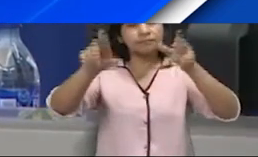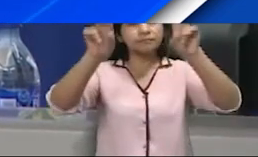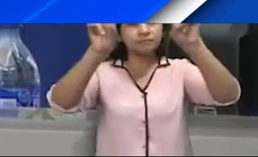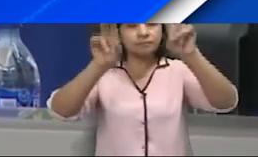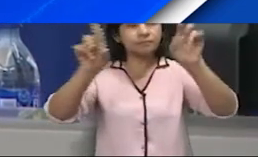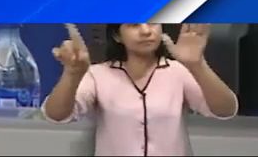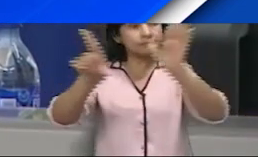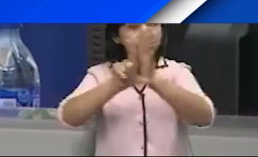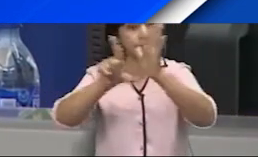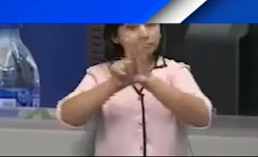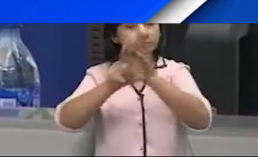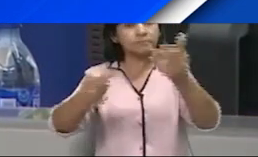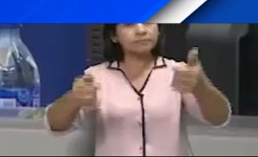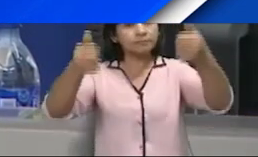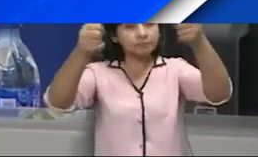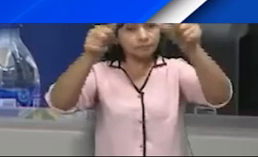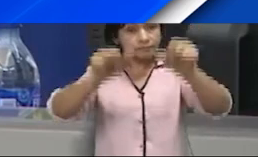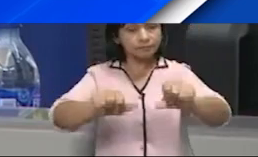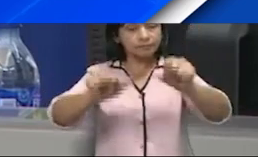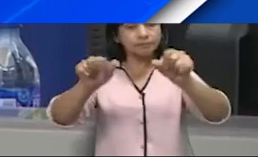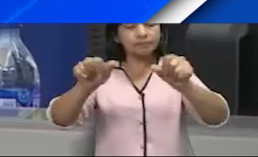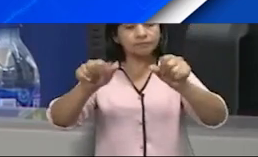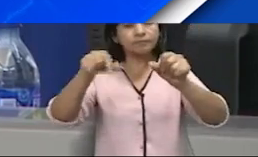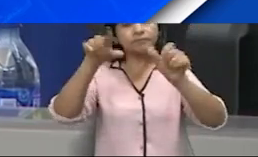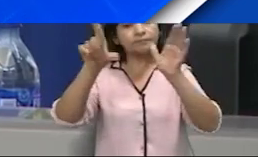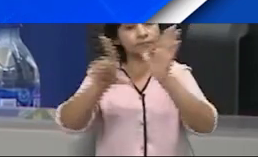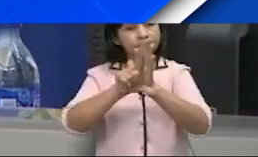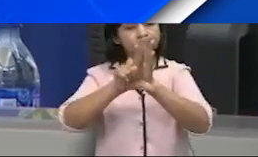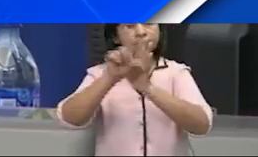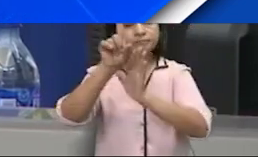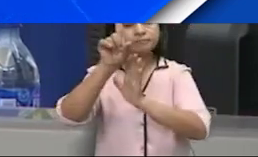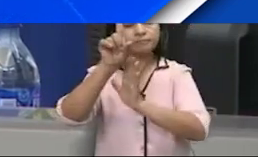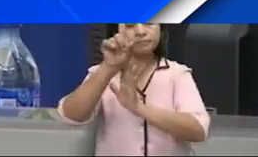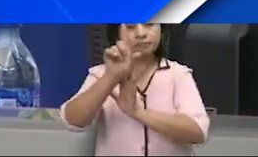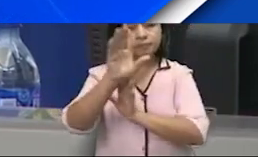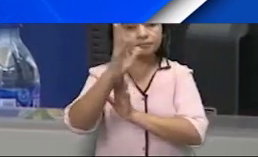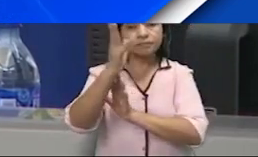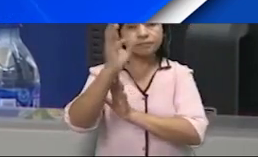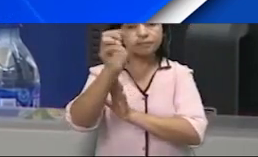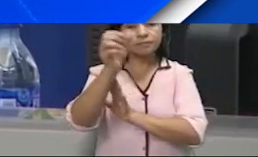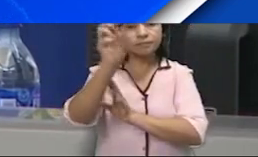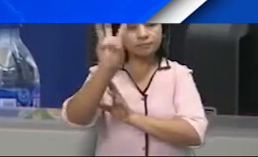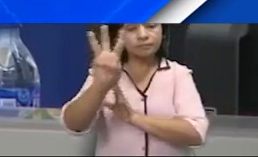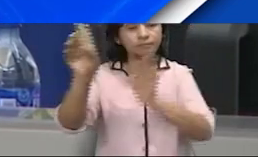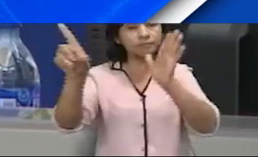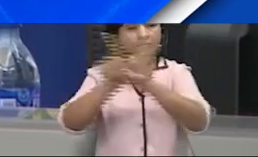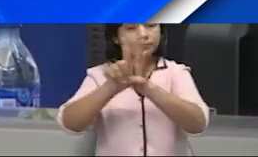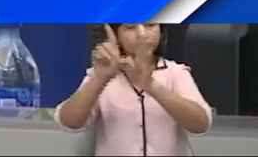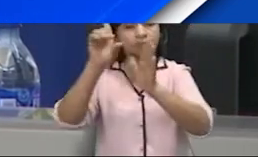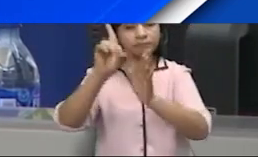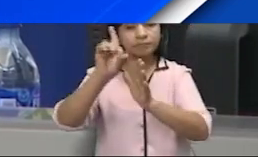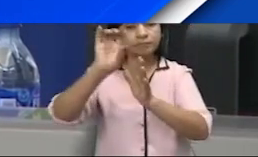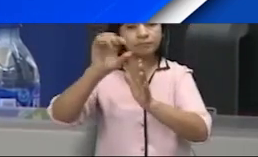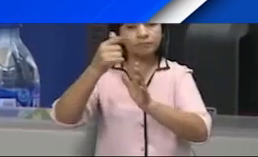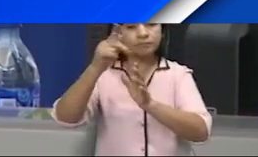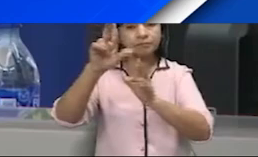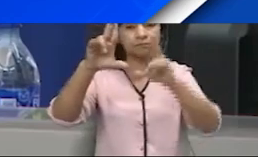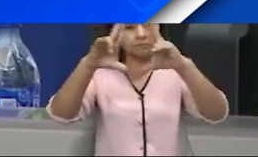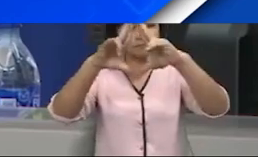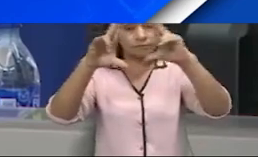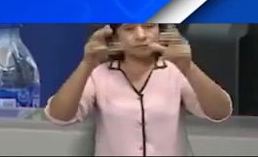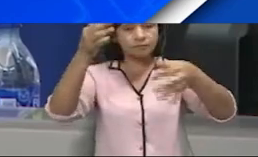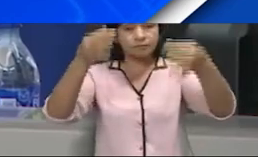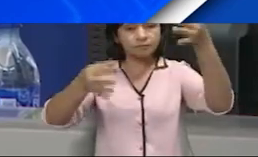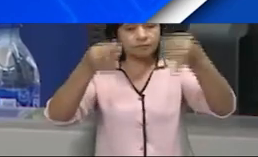materia de conformidad con lo establecido en la ley número 963, Ley del Digesto Jurídico